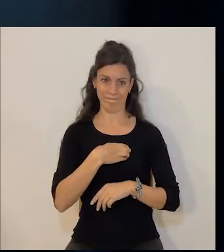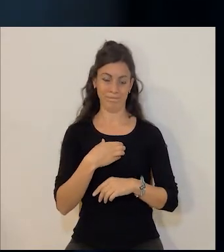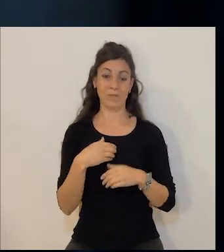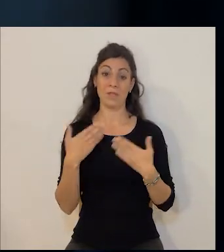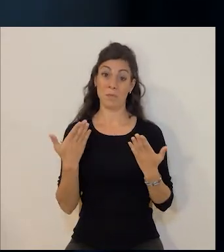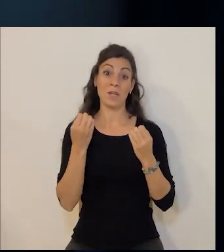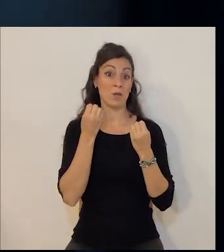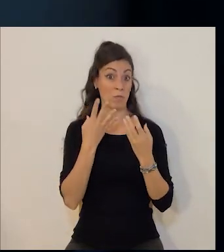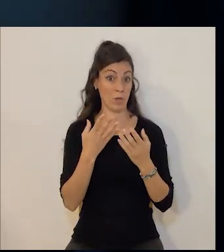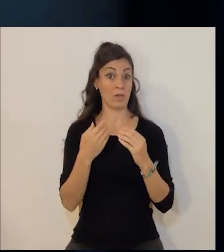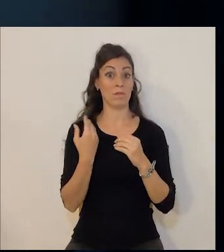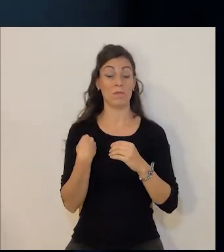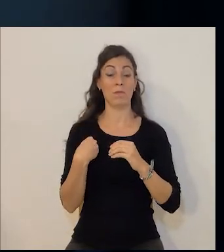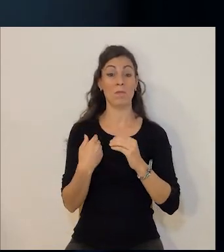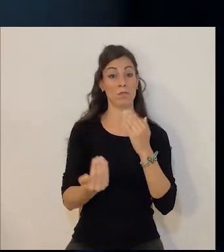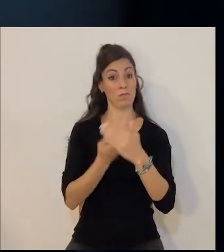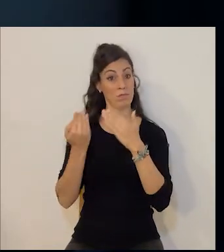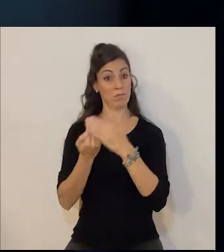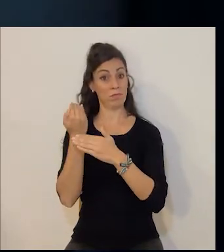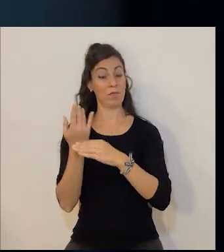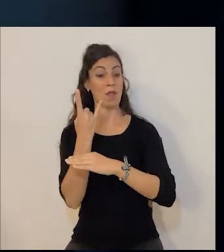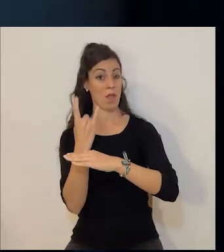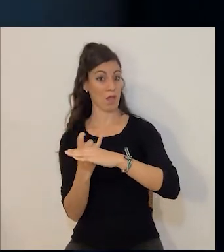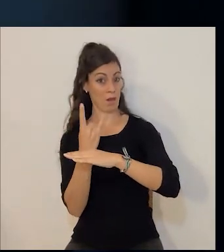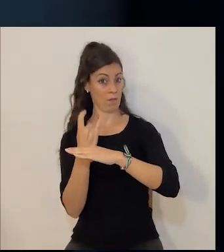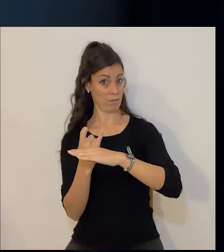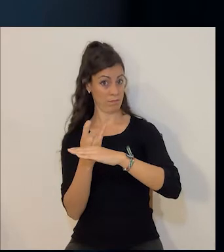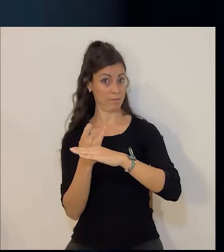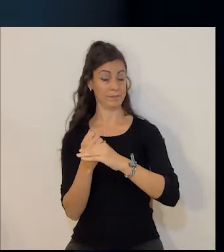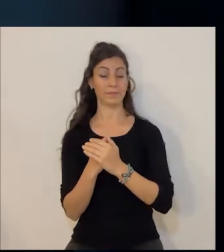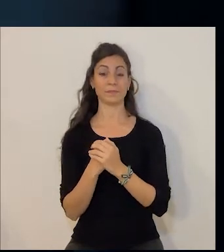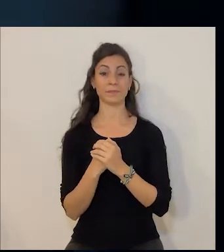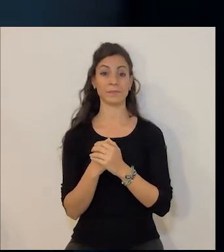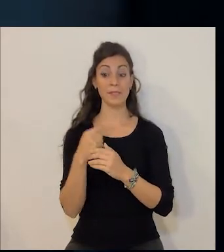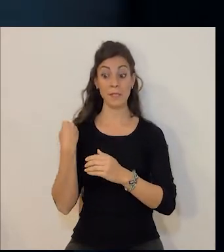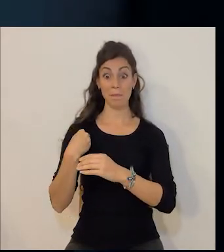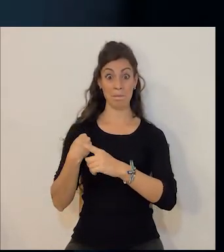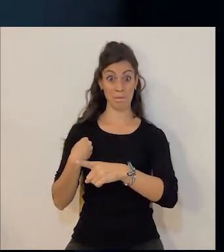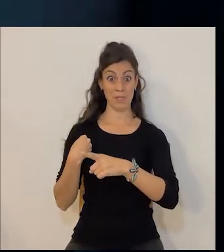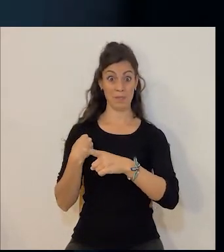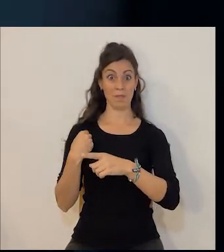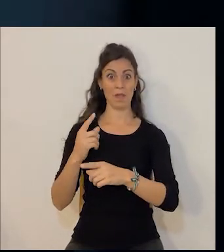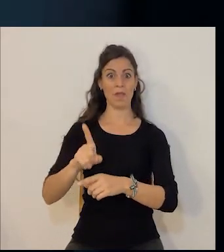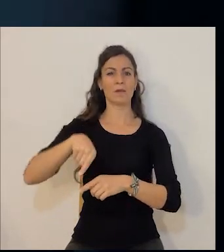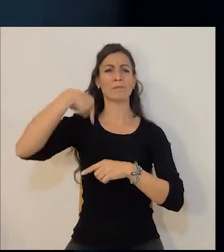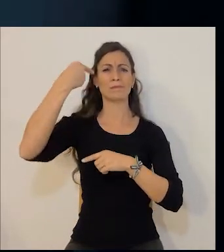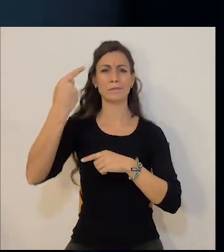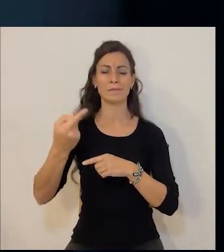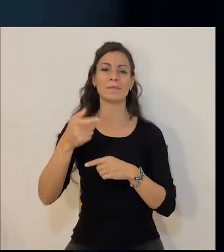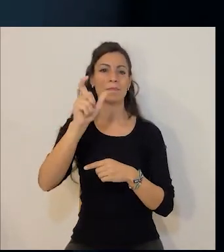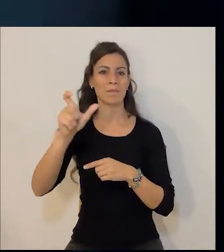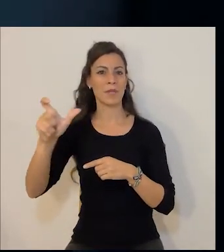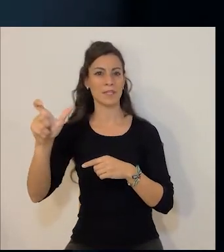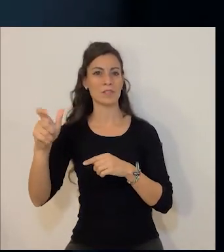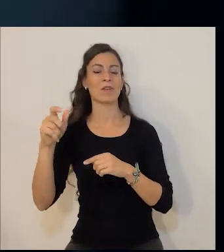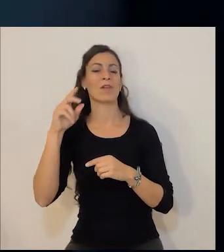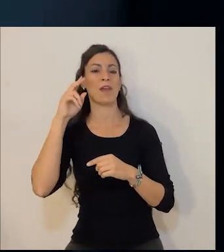Pero bueno, la jornada va a quedar grabada y en la grabación para posteriores visionados se va a poder